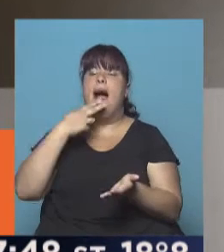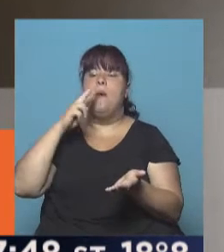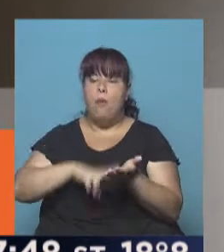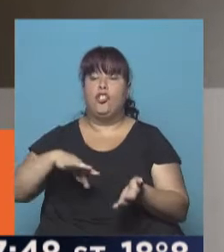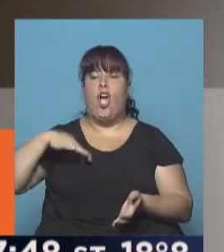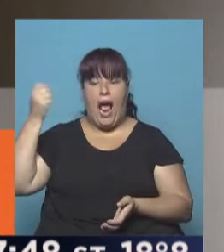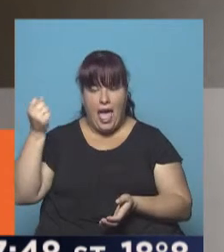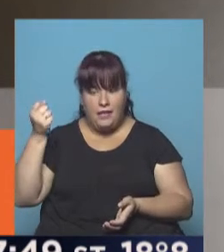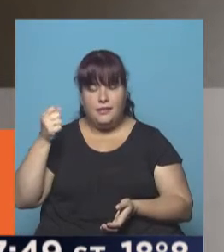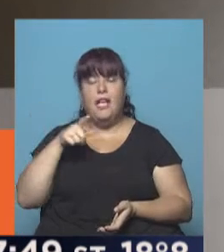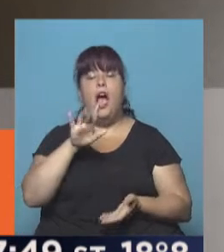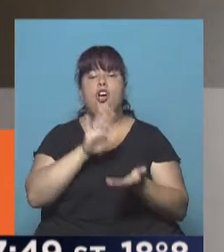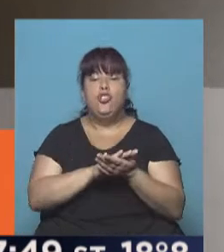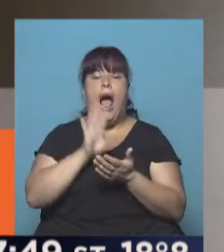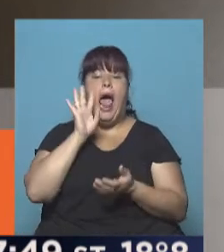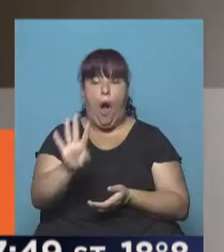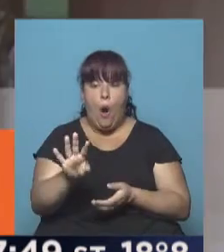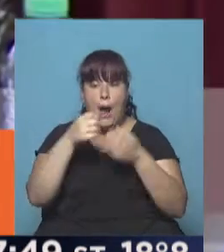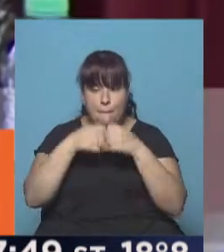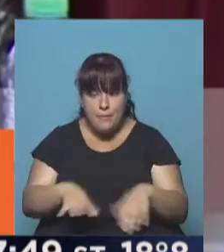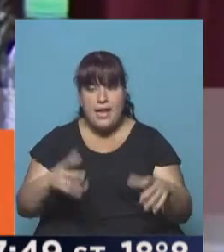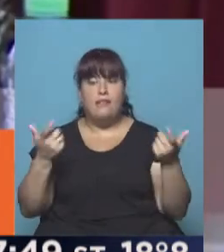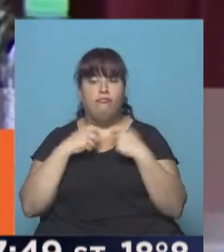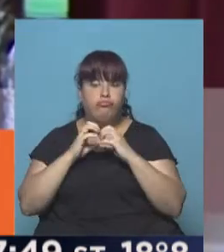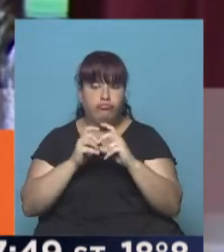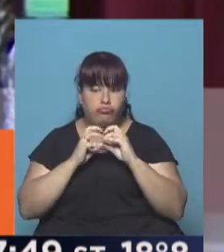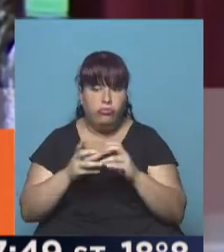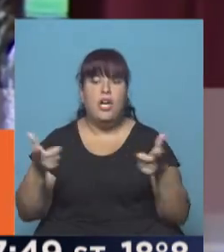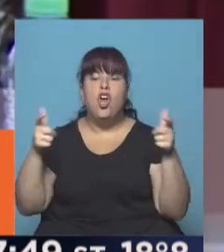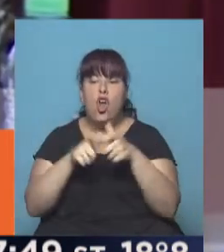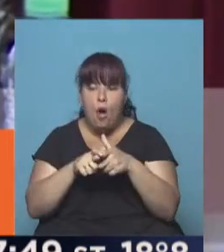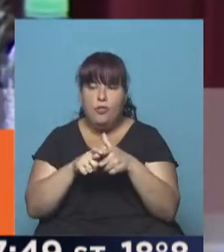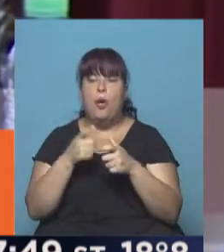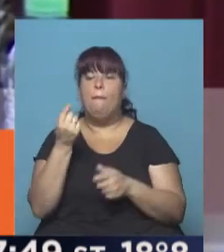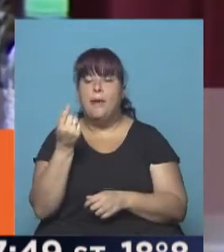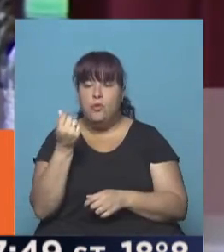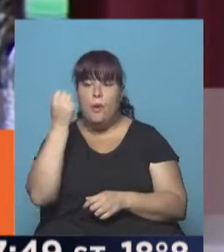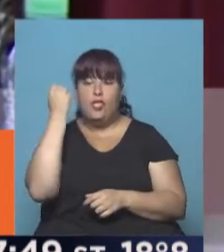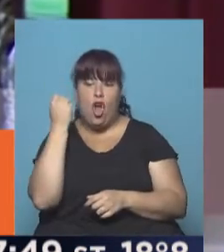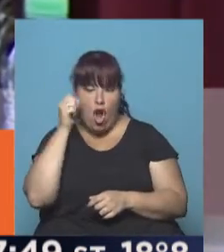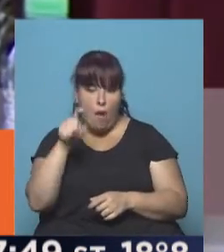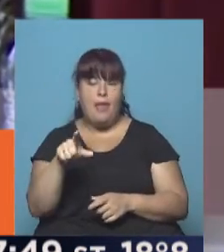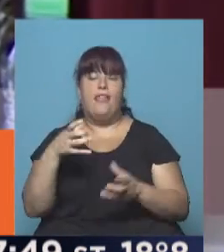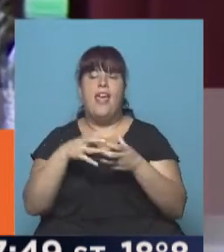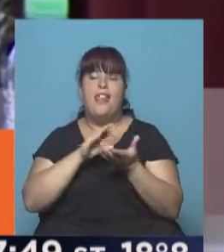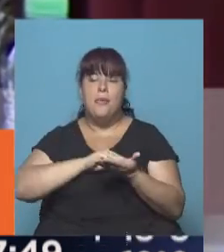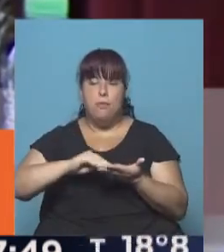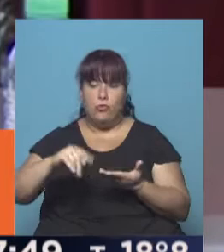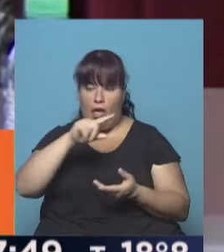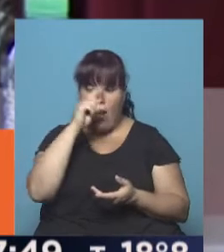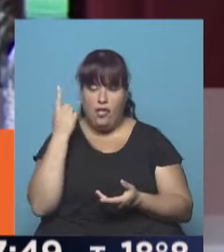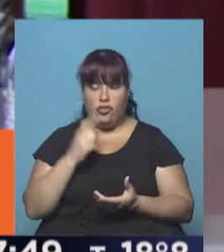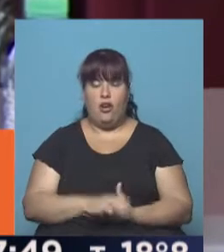las ganancias. A partir de las 4 de la tarde comienza el debate en la Comisión de Presupuesto y Hacienda de la Cámara de Diputados de la